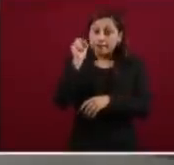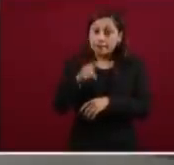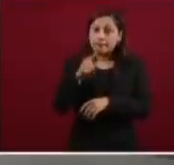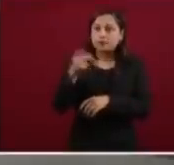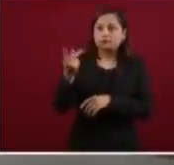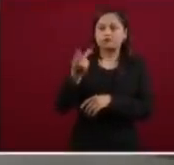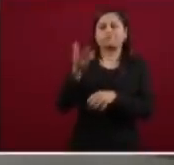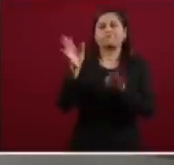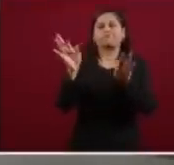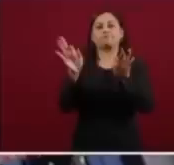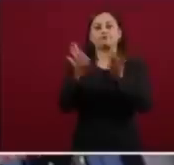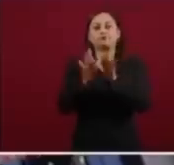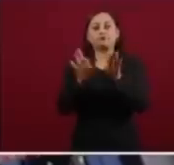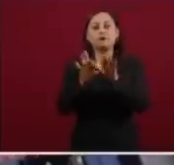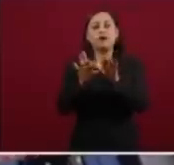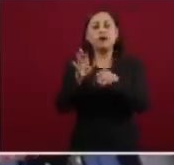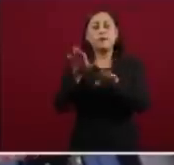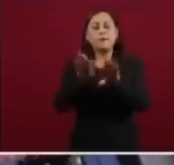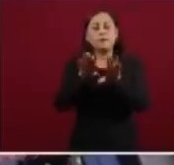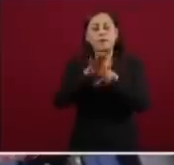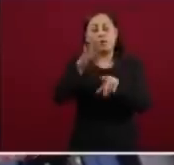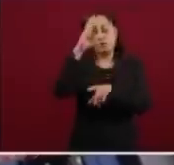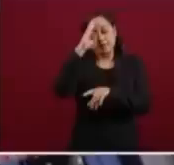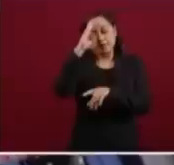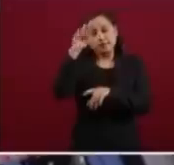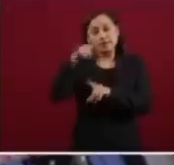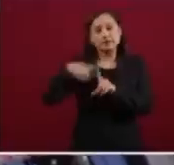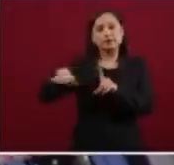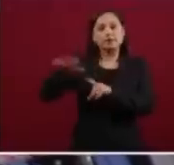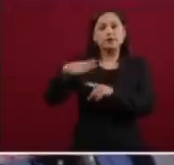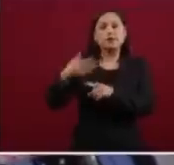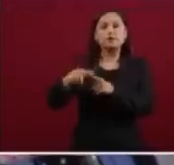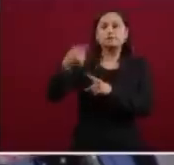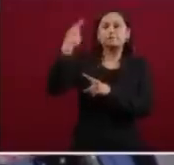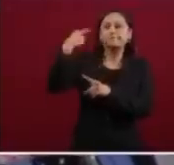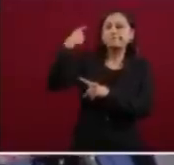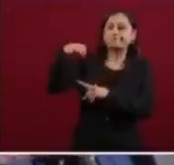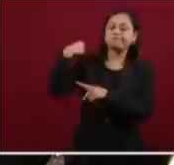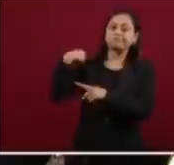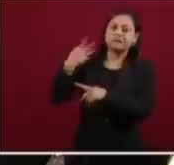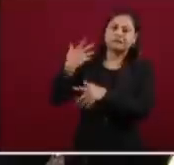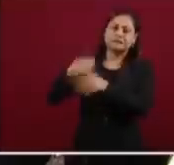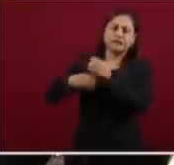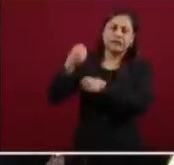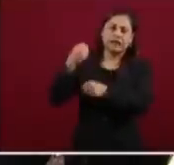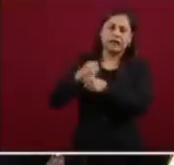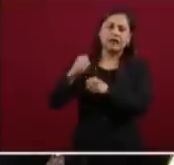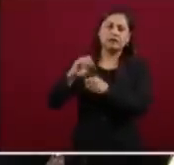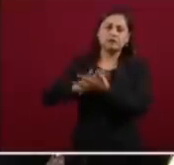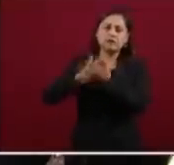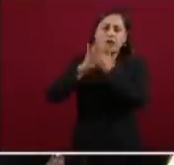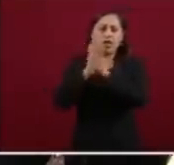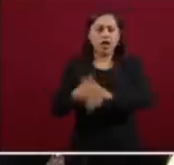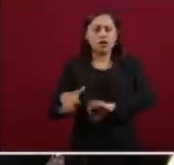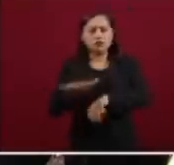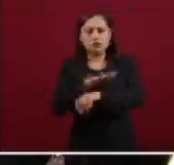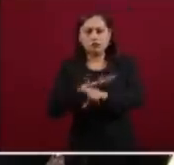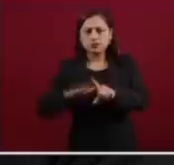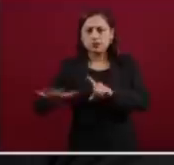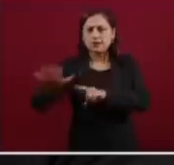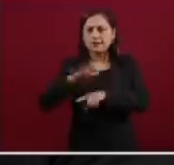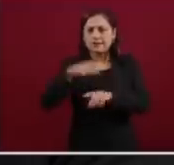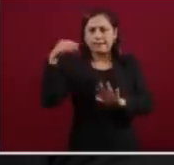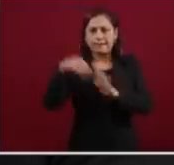últimos años que no han décadas y además de todo tener más bien